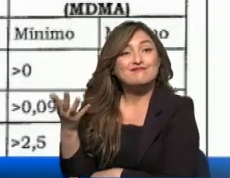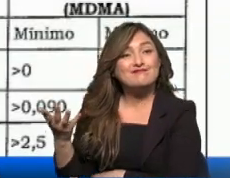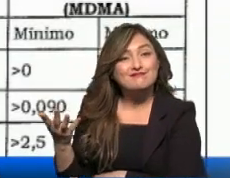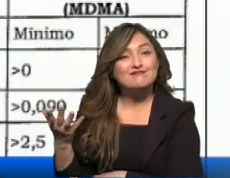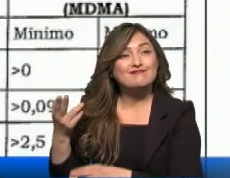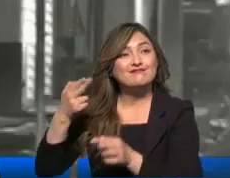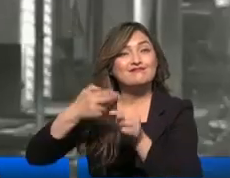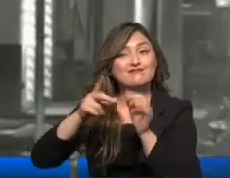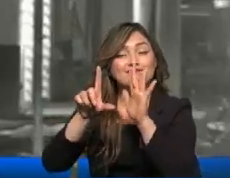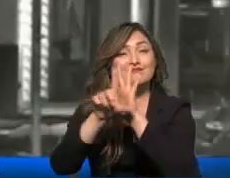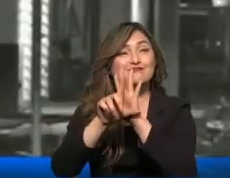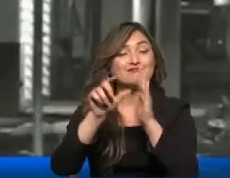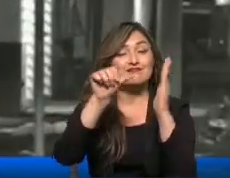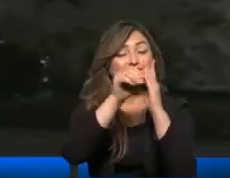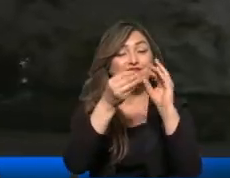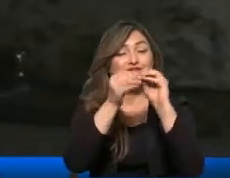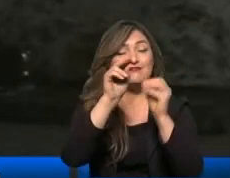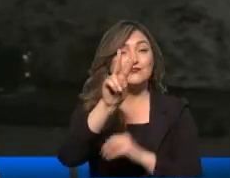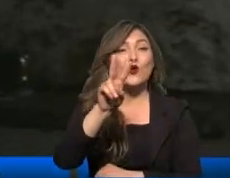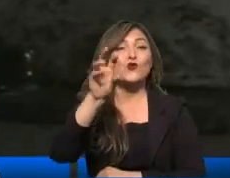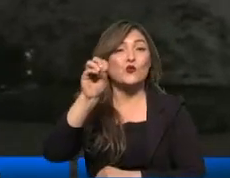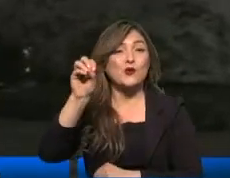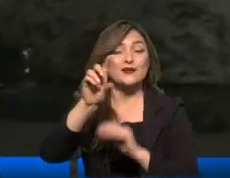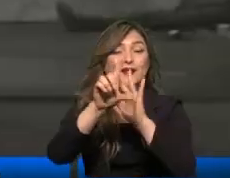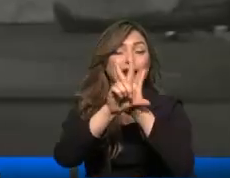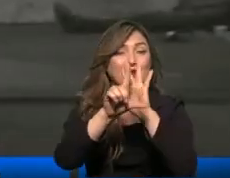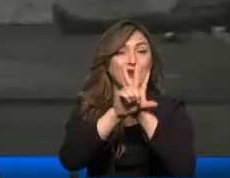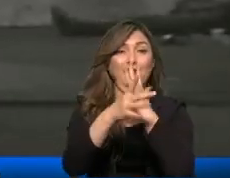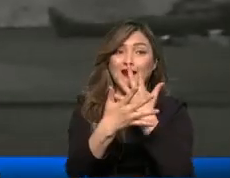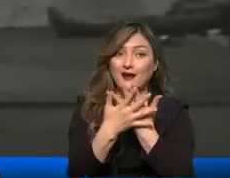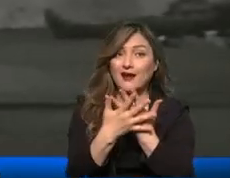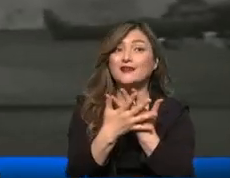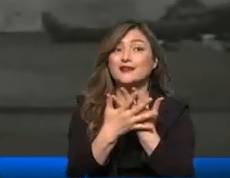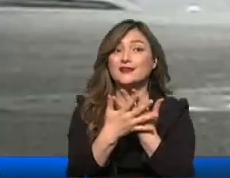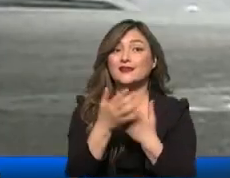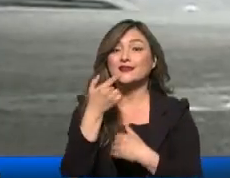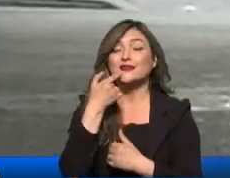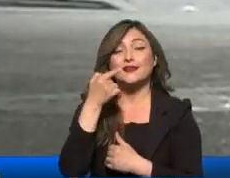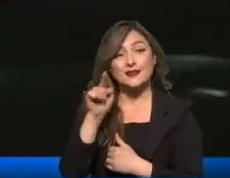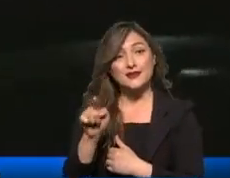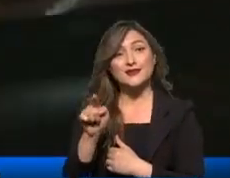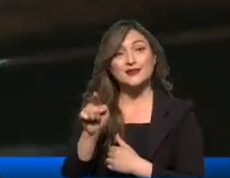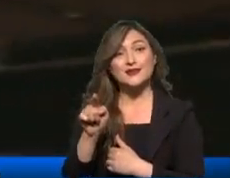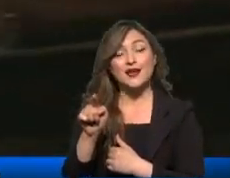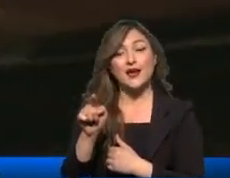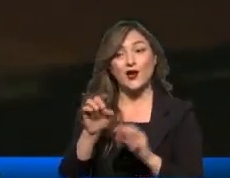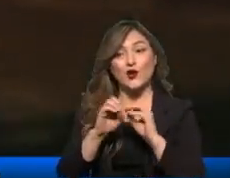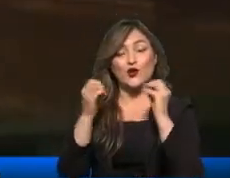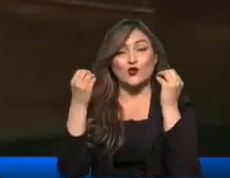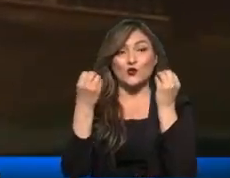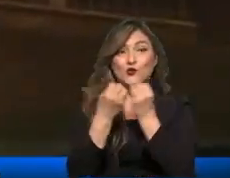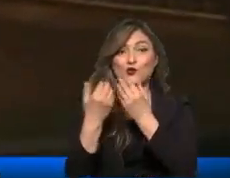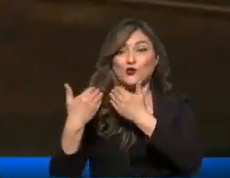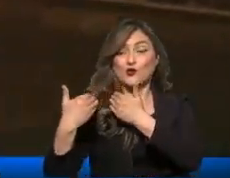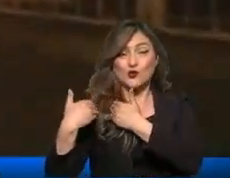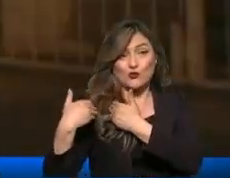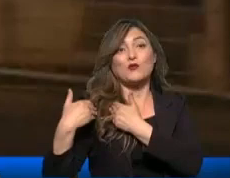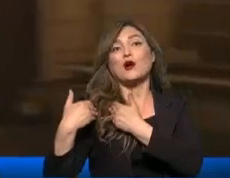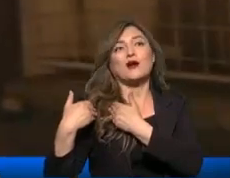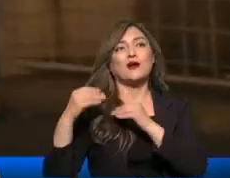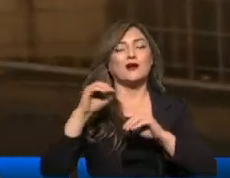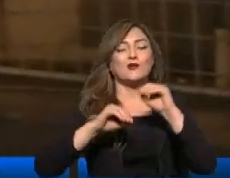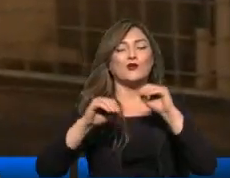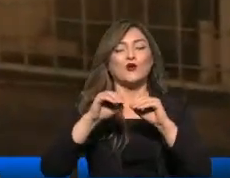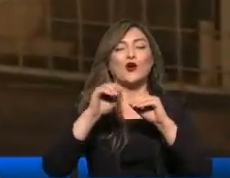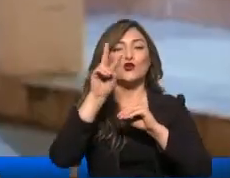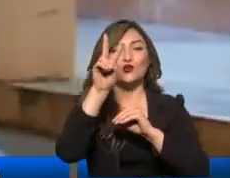parte de ninguna ley. En el artículo 220 del Código Orgánico Integral Penal, lo que se establece es la potestad del organismo a cargo de las políticas de drogas